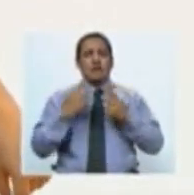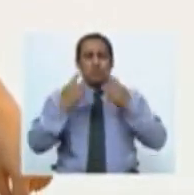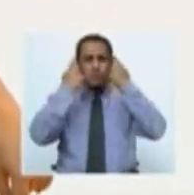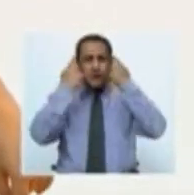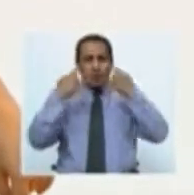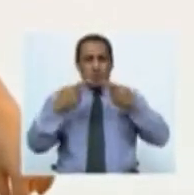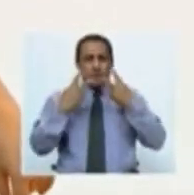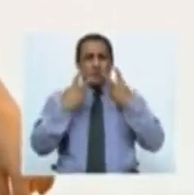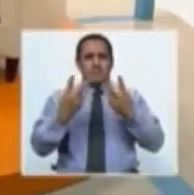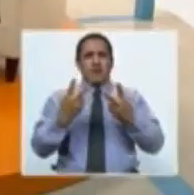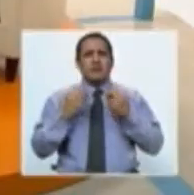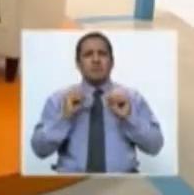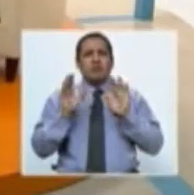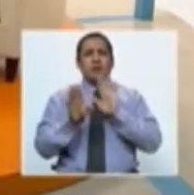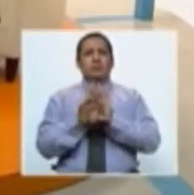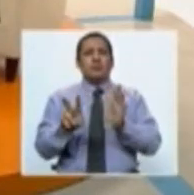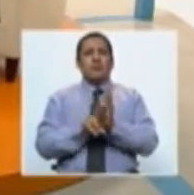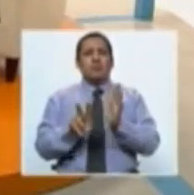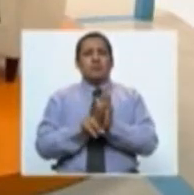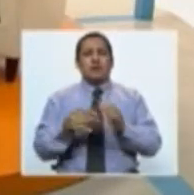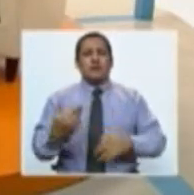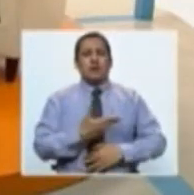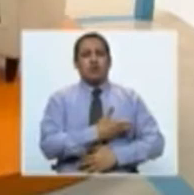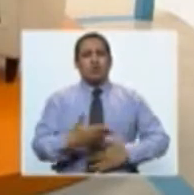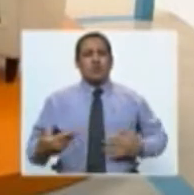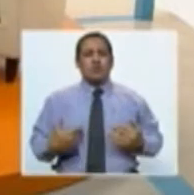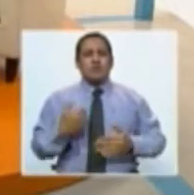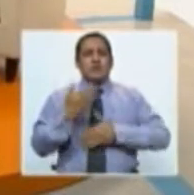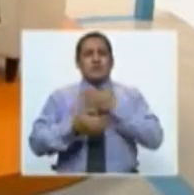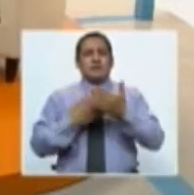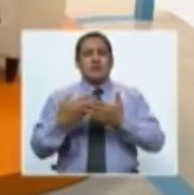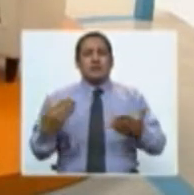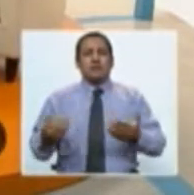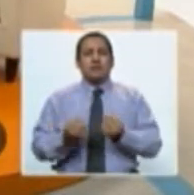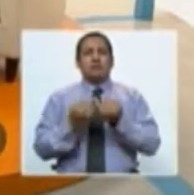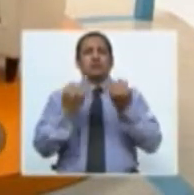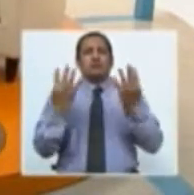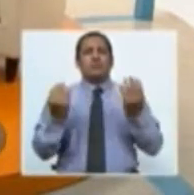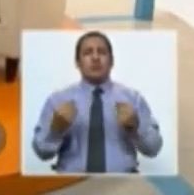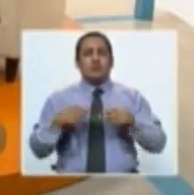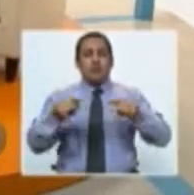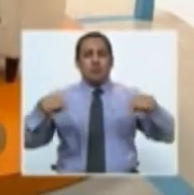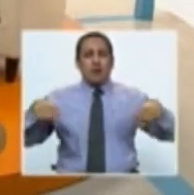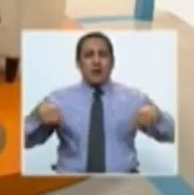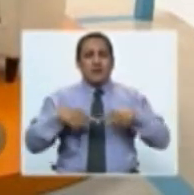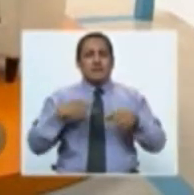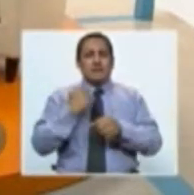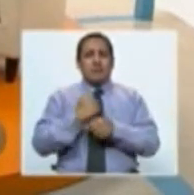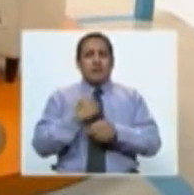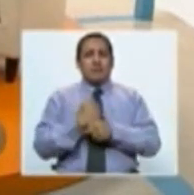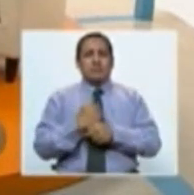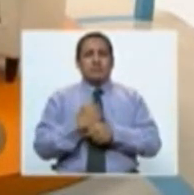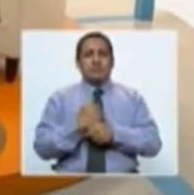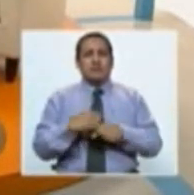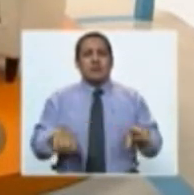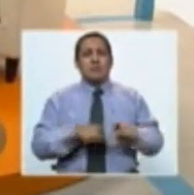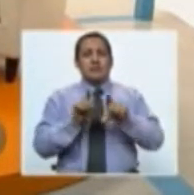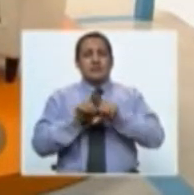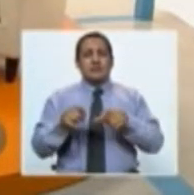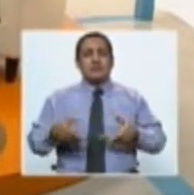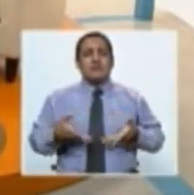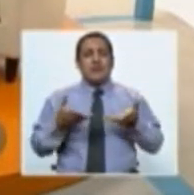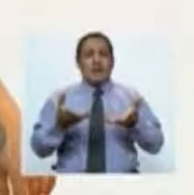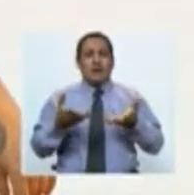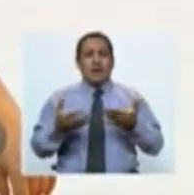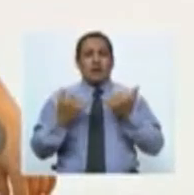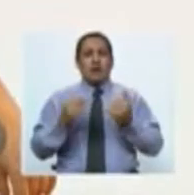cierto consenso en que tiene que haber una voluntad por parte del Estado de ampliar el número de plazas orgánicas, ¿no? Claro. Ya. Luego